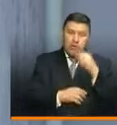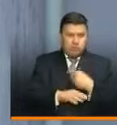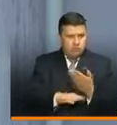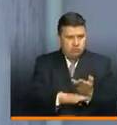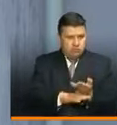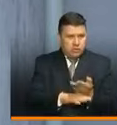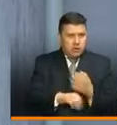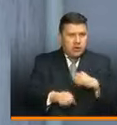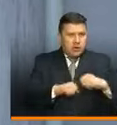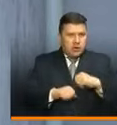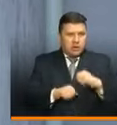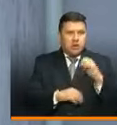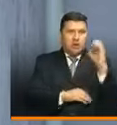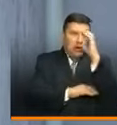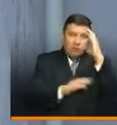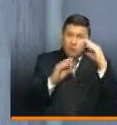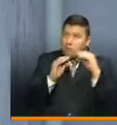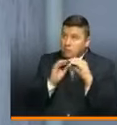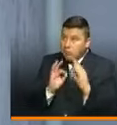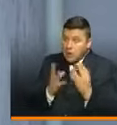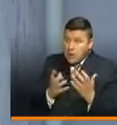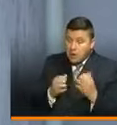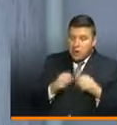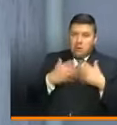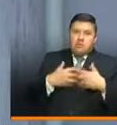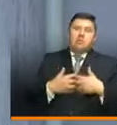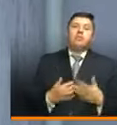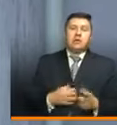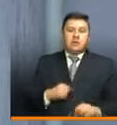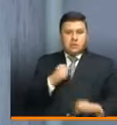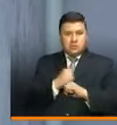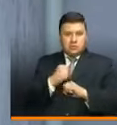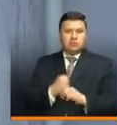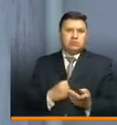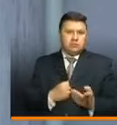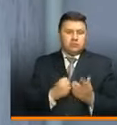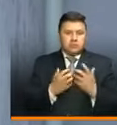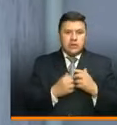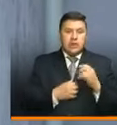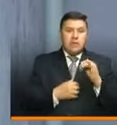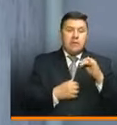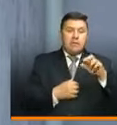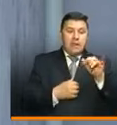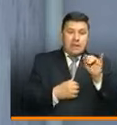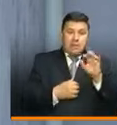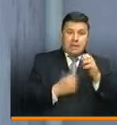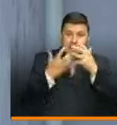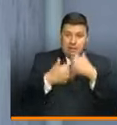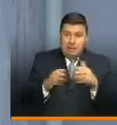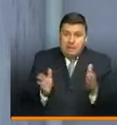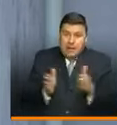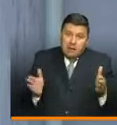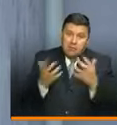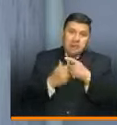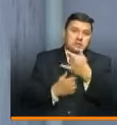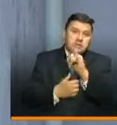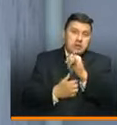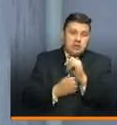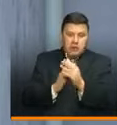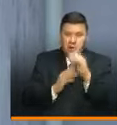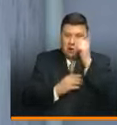con los actores del país y creemos que el apoyo a las MIPYMES en diferentes líneas y, como digo, muchas ya lanzadas